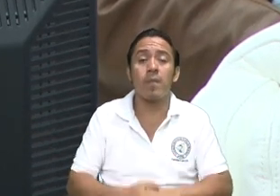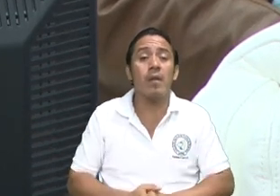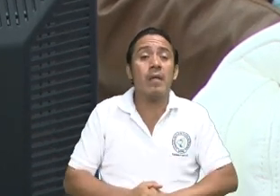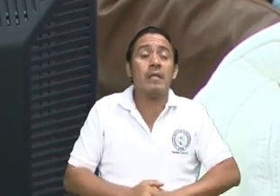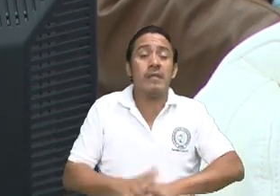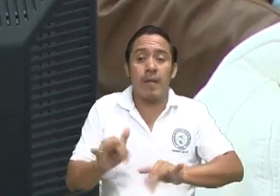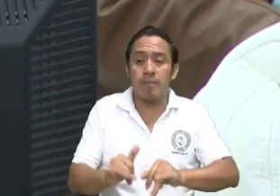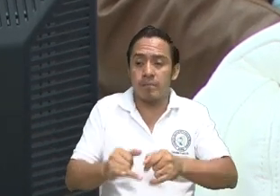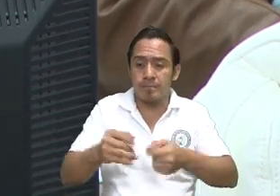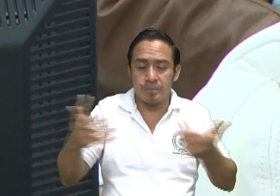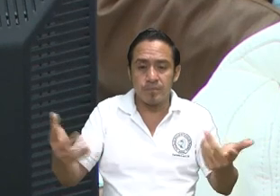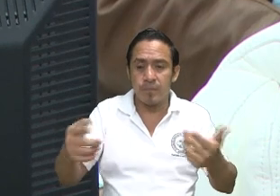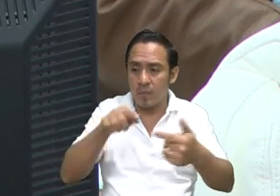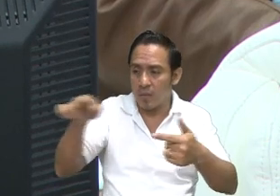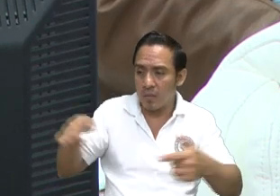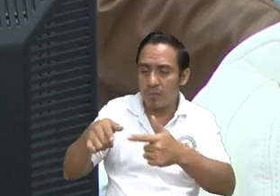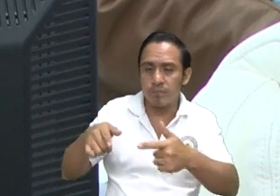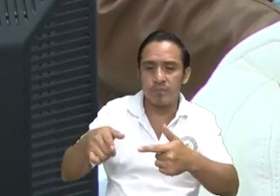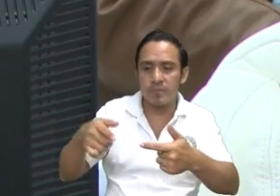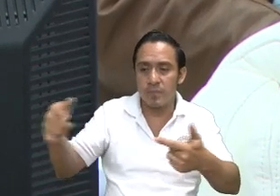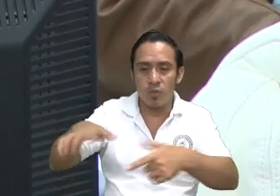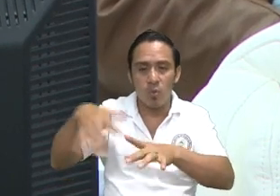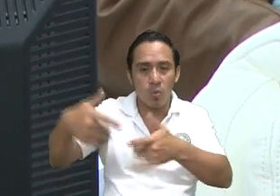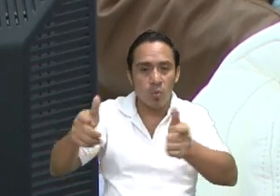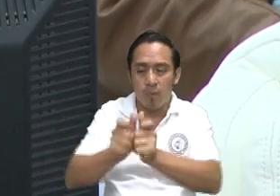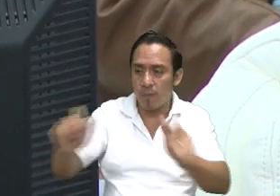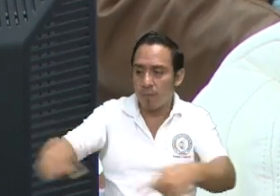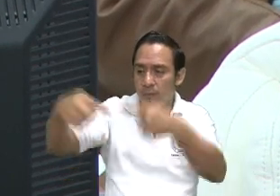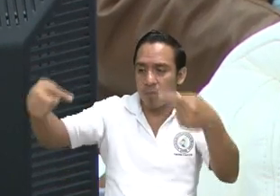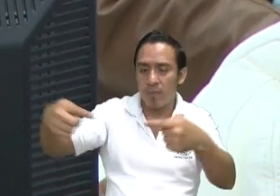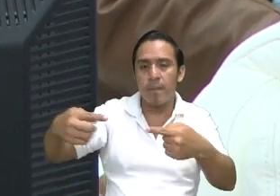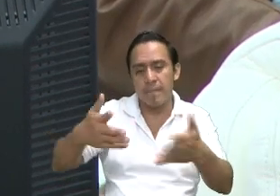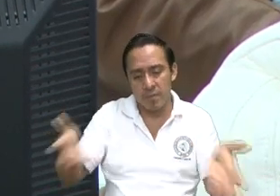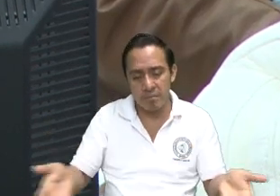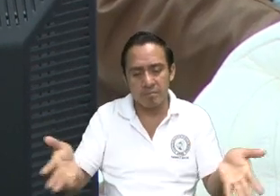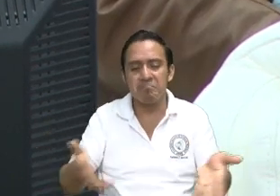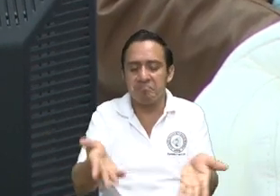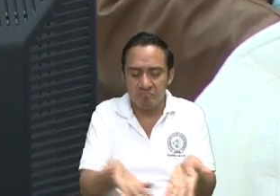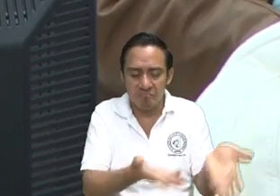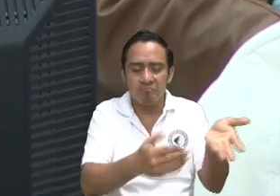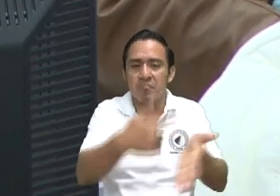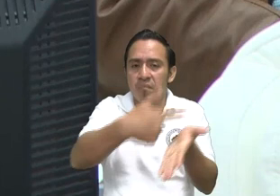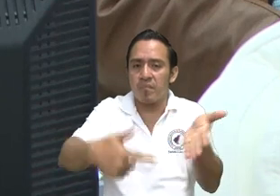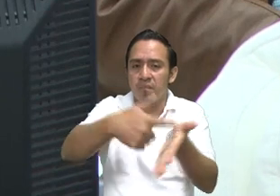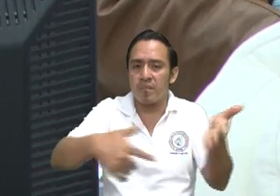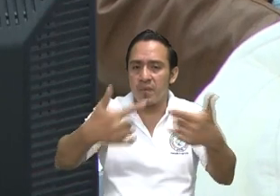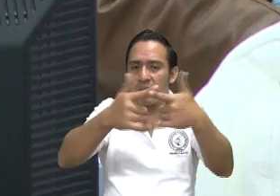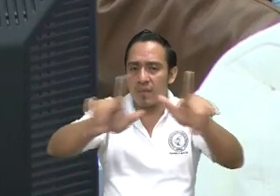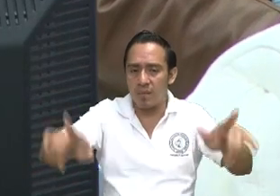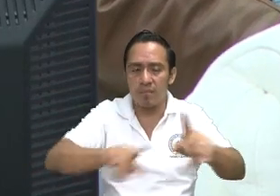la desmovilización de la contrarrevolución. Propició elecciones libres, democráticas,